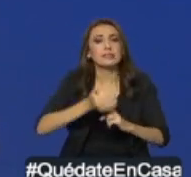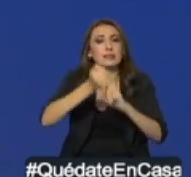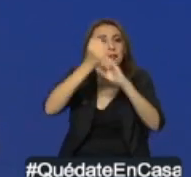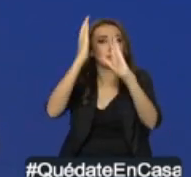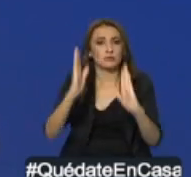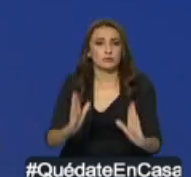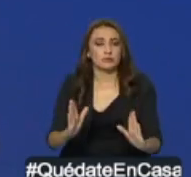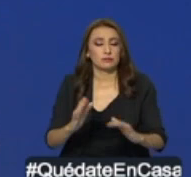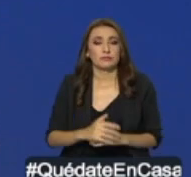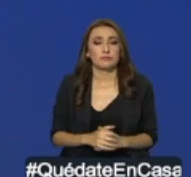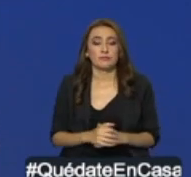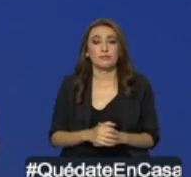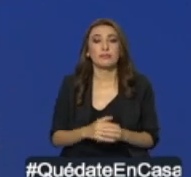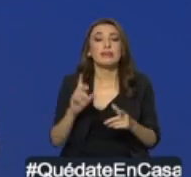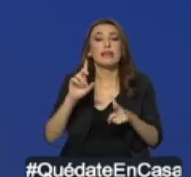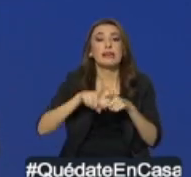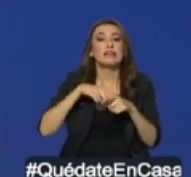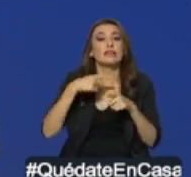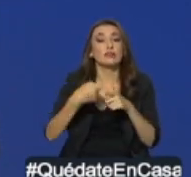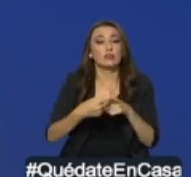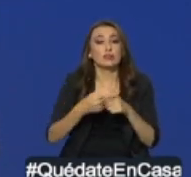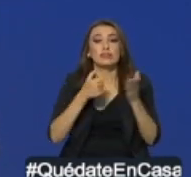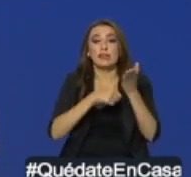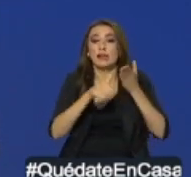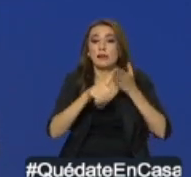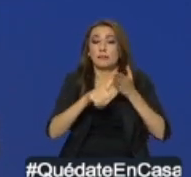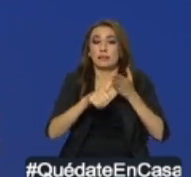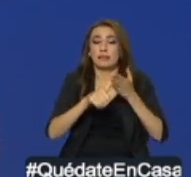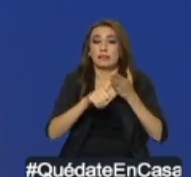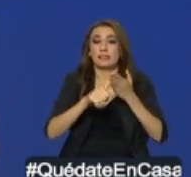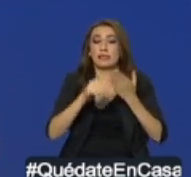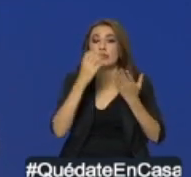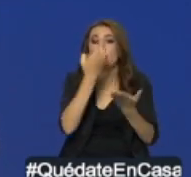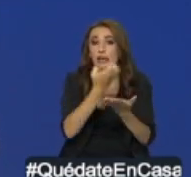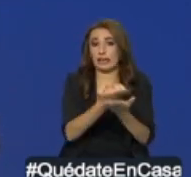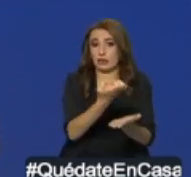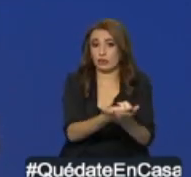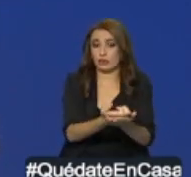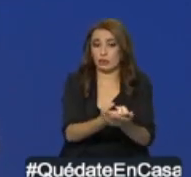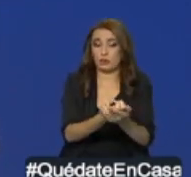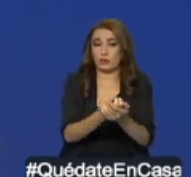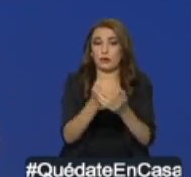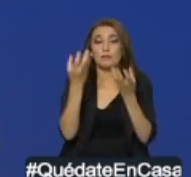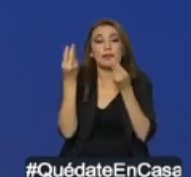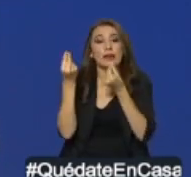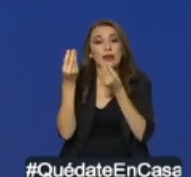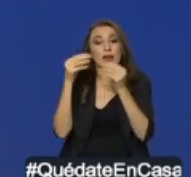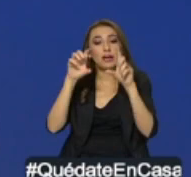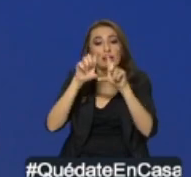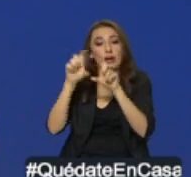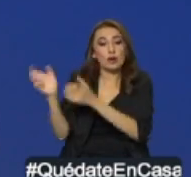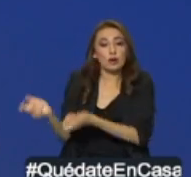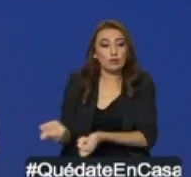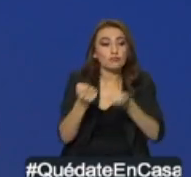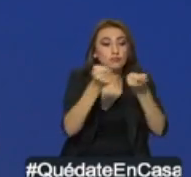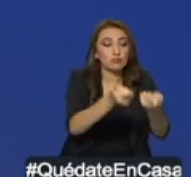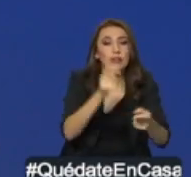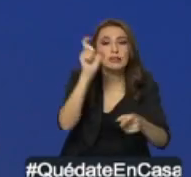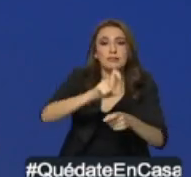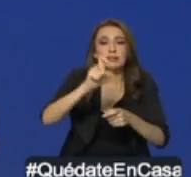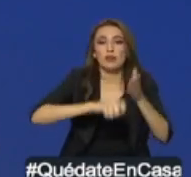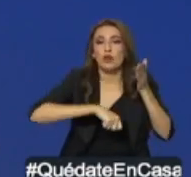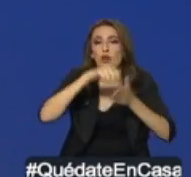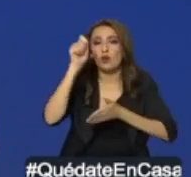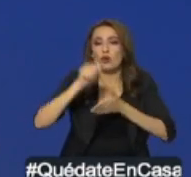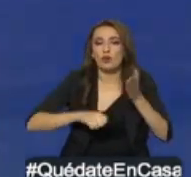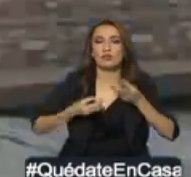necesario para ello el ministerio de finanzas de manera emergente destinó recursos para realizar contrataciones rápidas